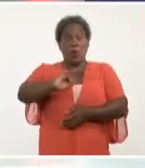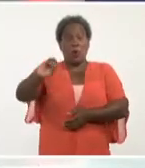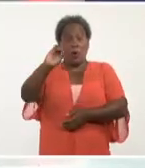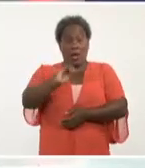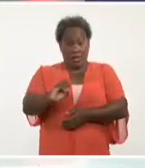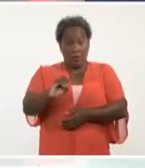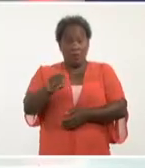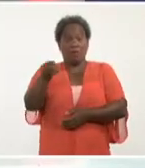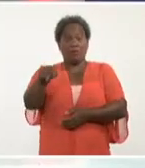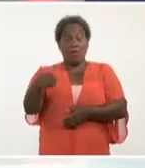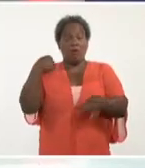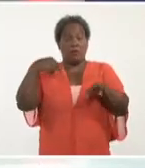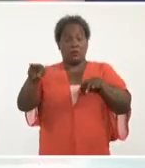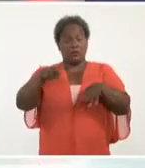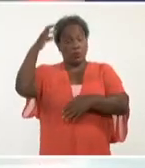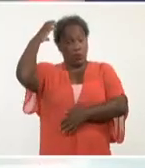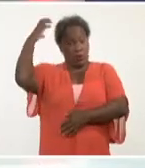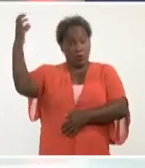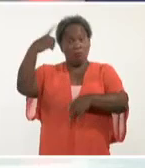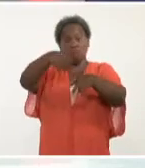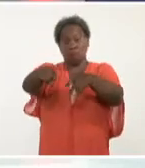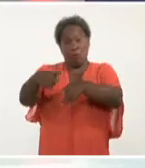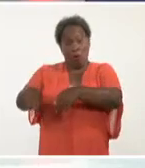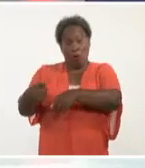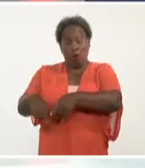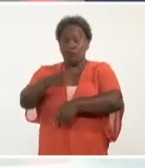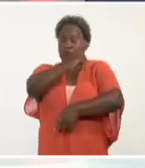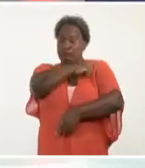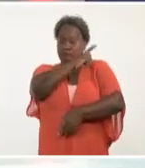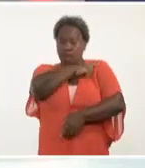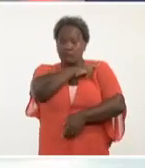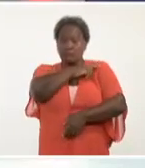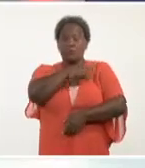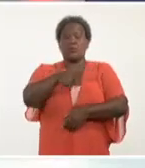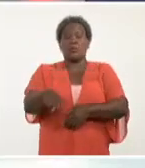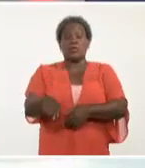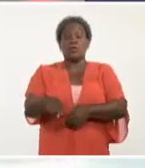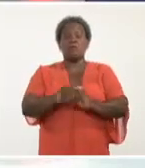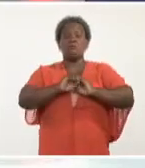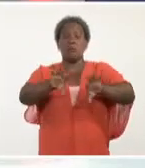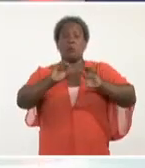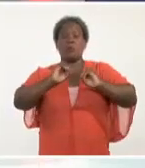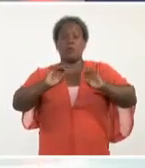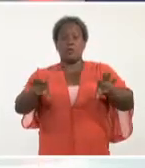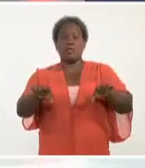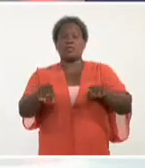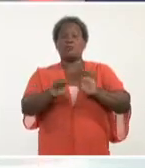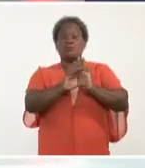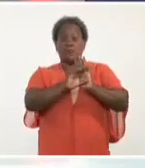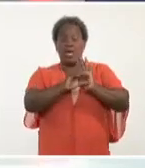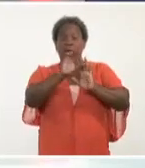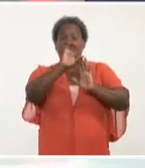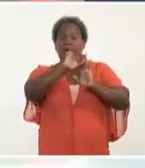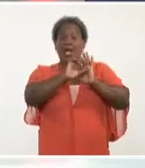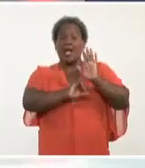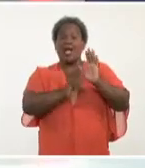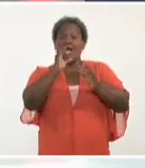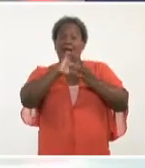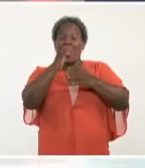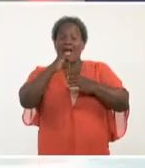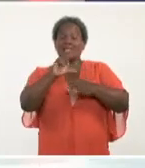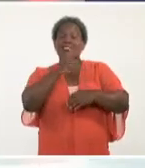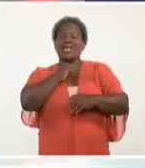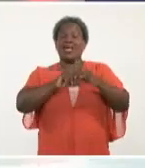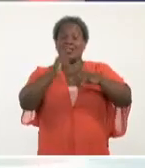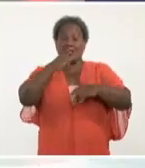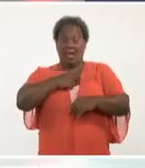Administración Central del Estado y demás órganos y autoridades que corresponda, y publíquese en la Gaceta Oficial de la República y demás medios